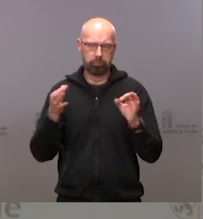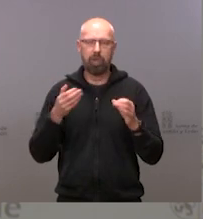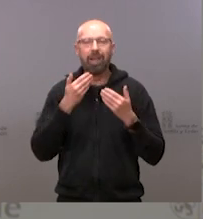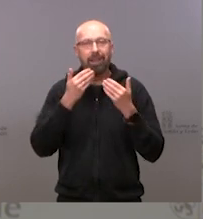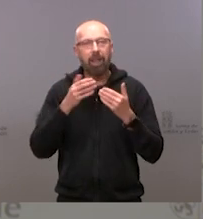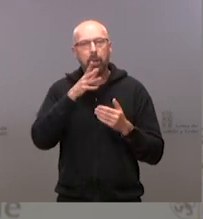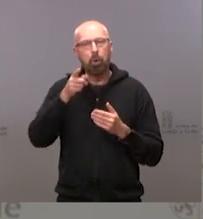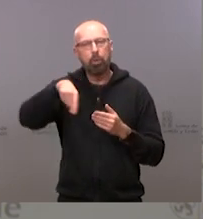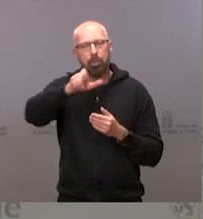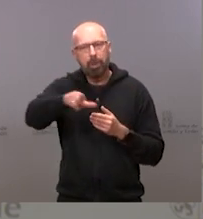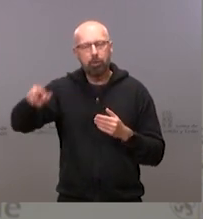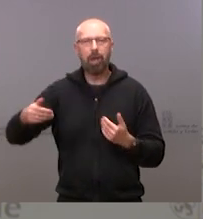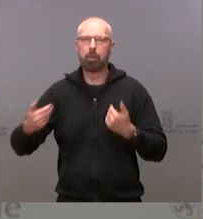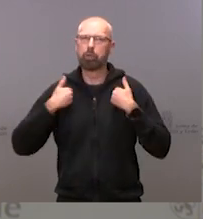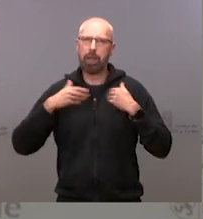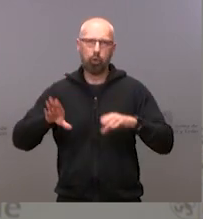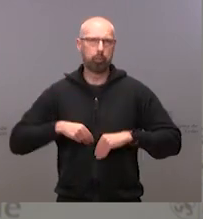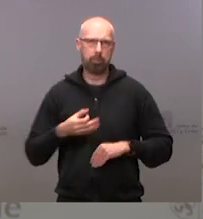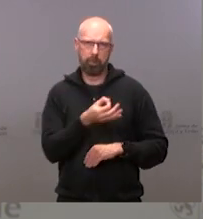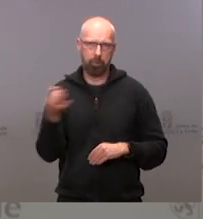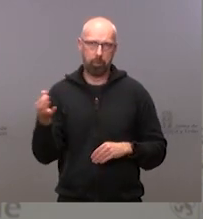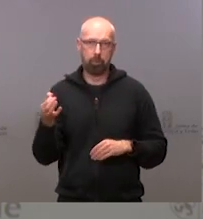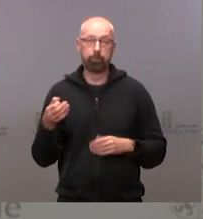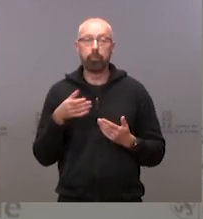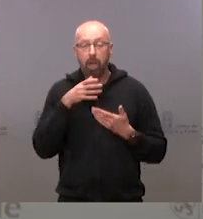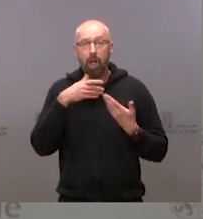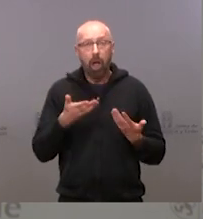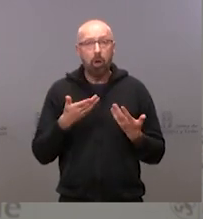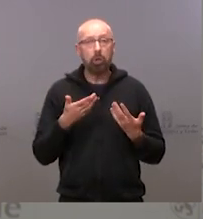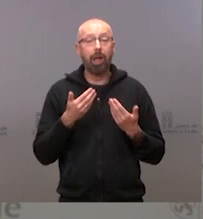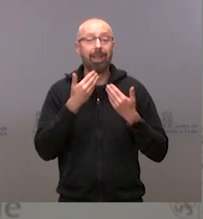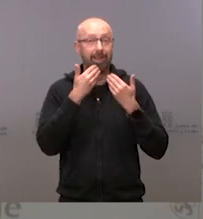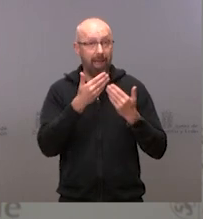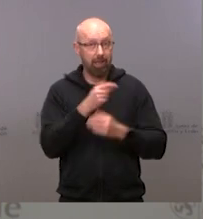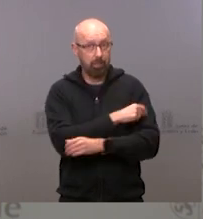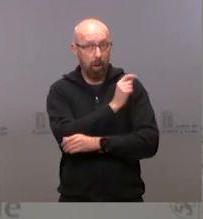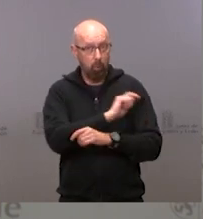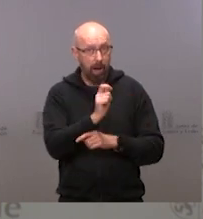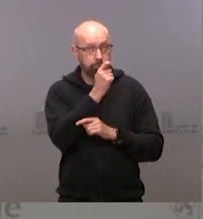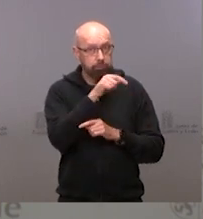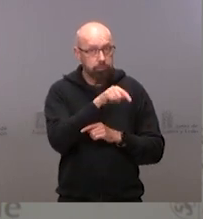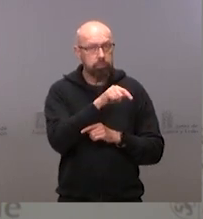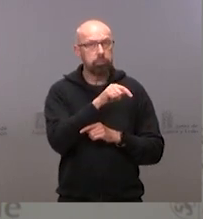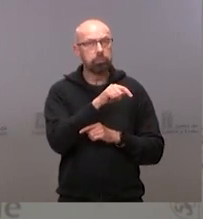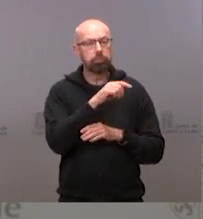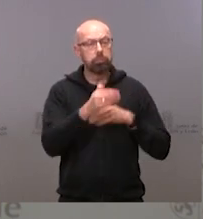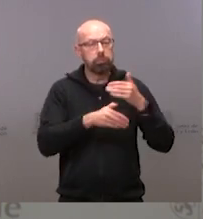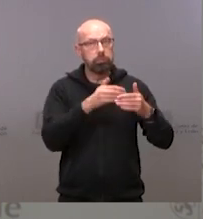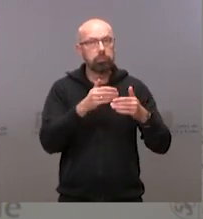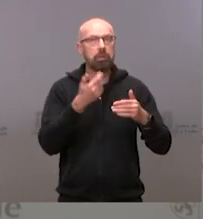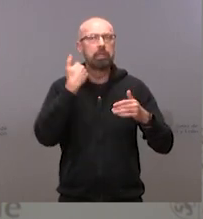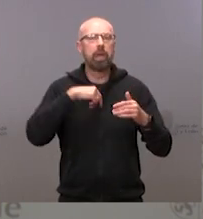responsabilidad creo que en estos momentos gracias a la vacunación estamos consiguiendo